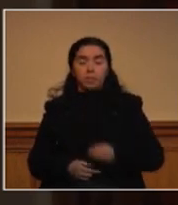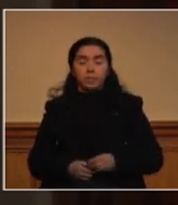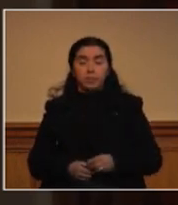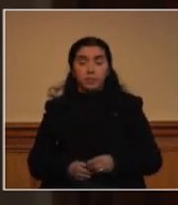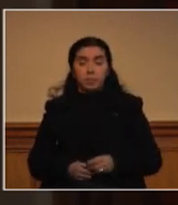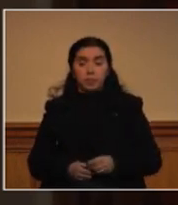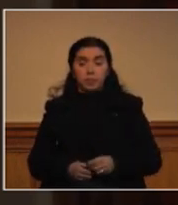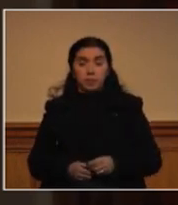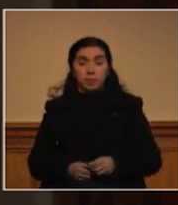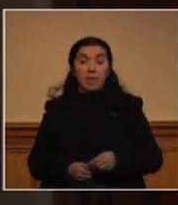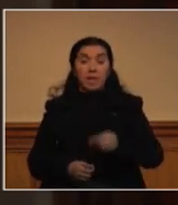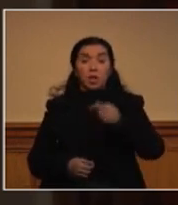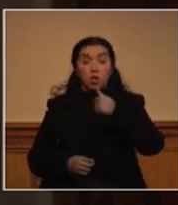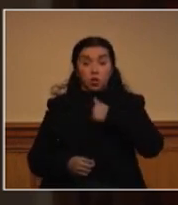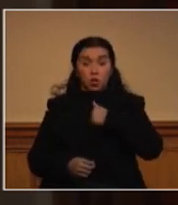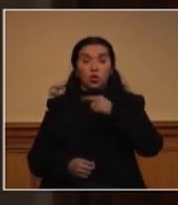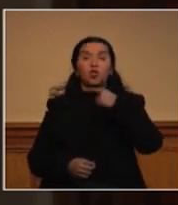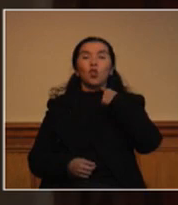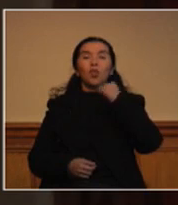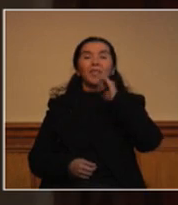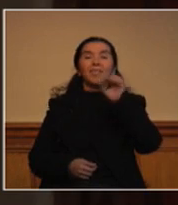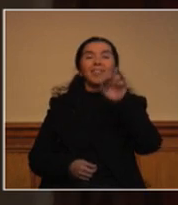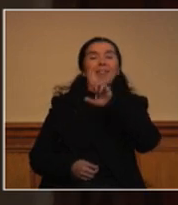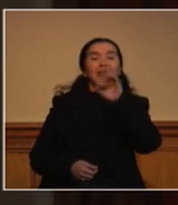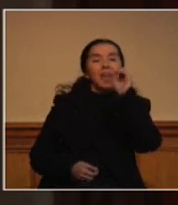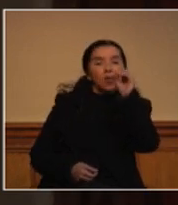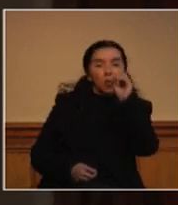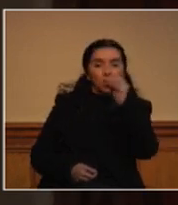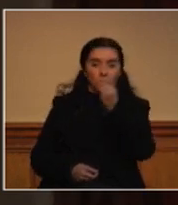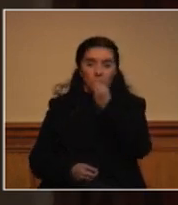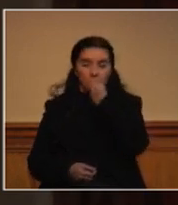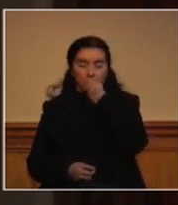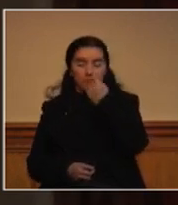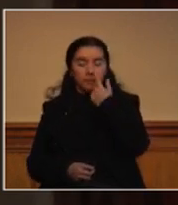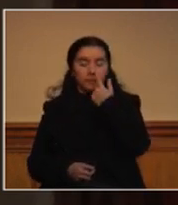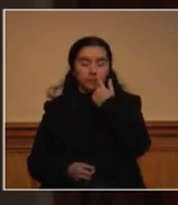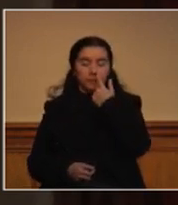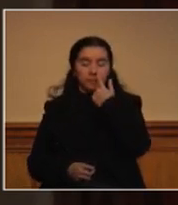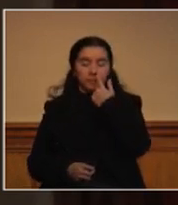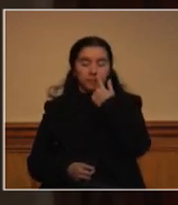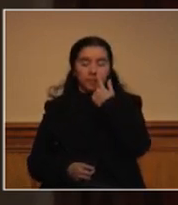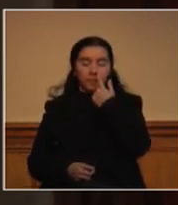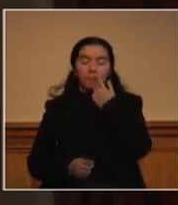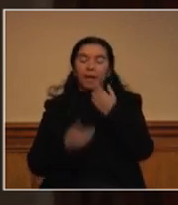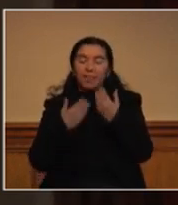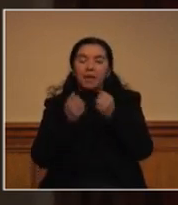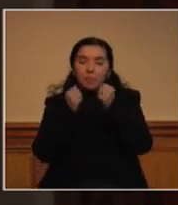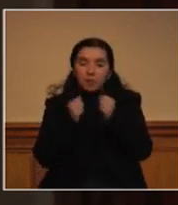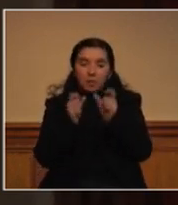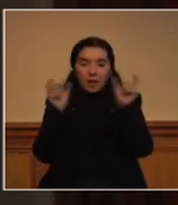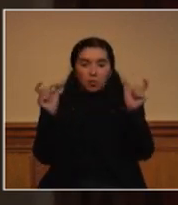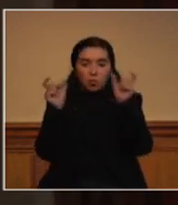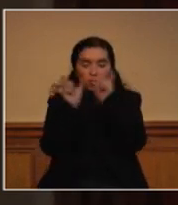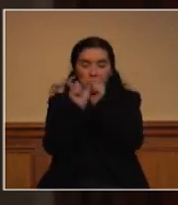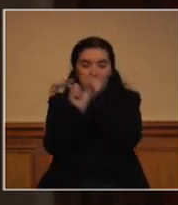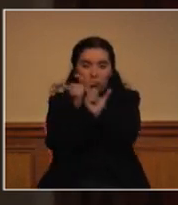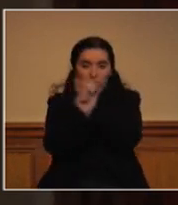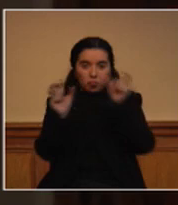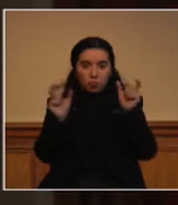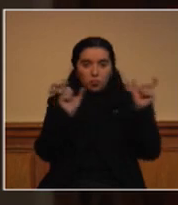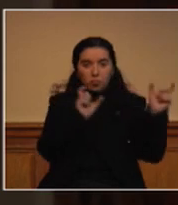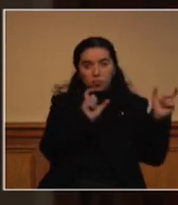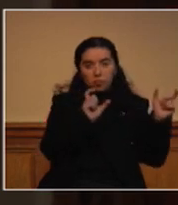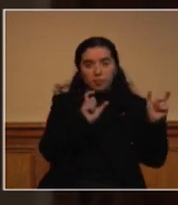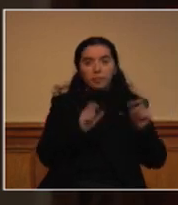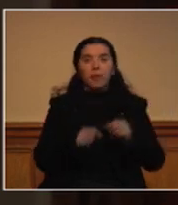Es yo quiero comer. Tenemos que dar la posibilidad de que puedan estructurar a nivel sintáctico y morfológico